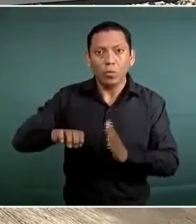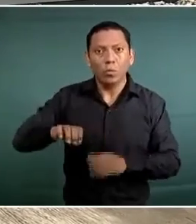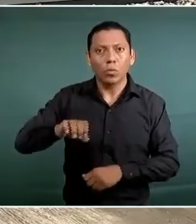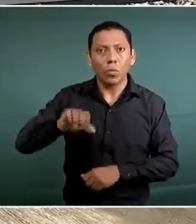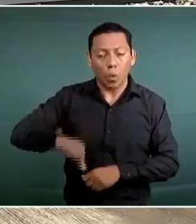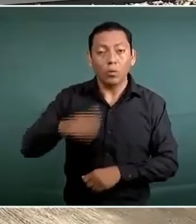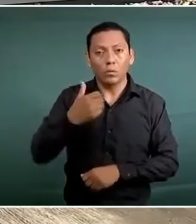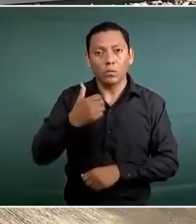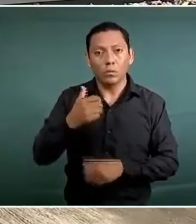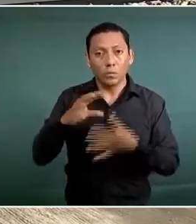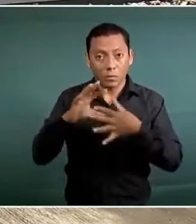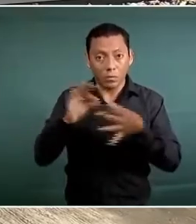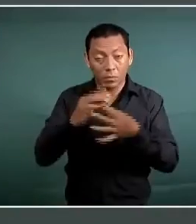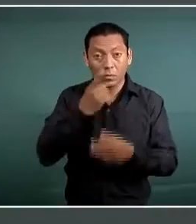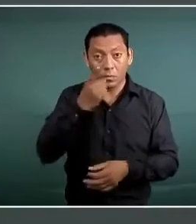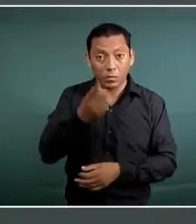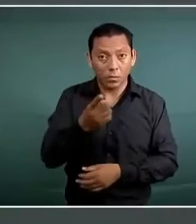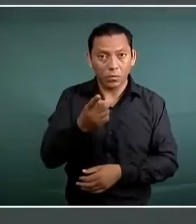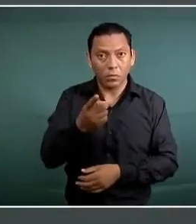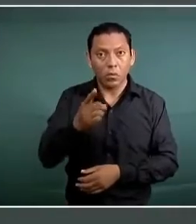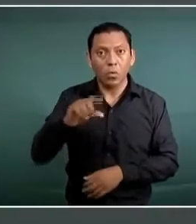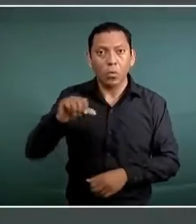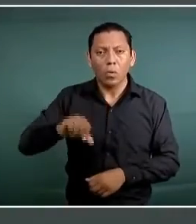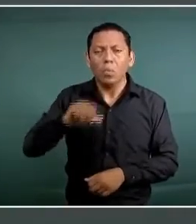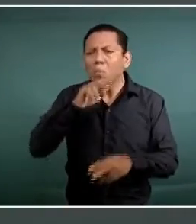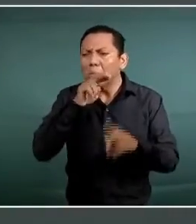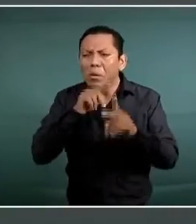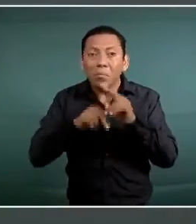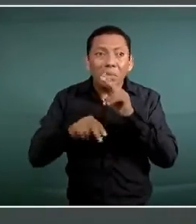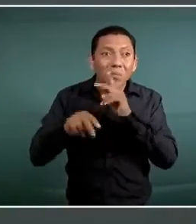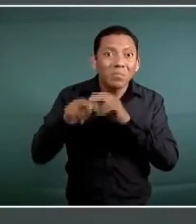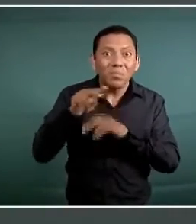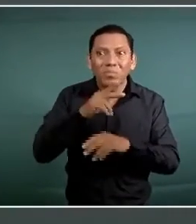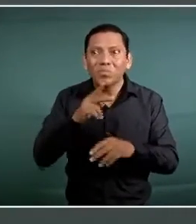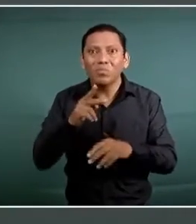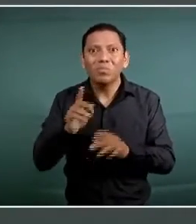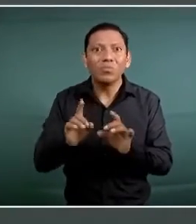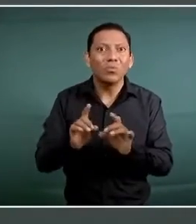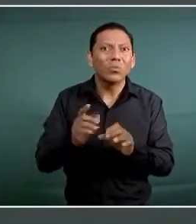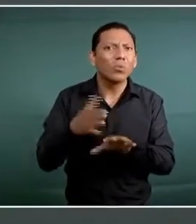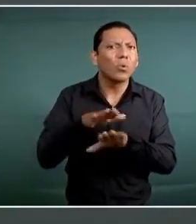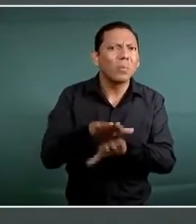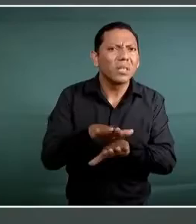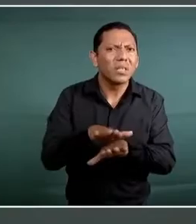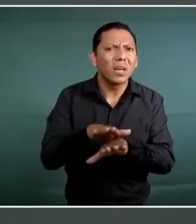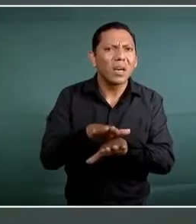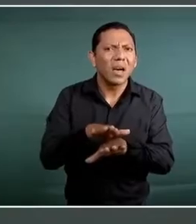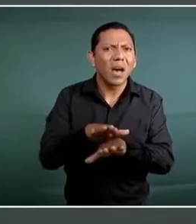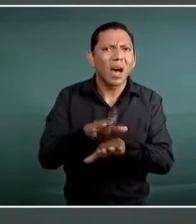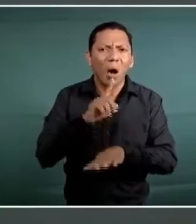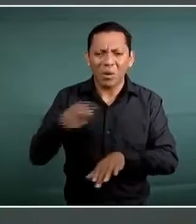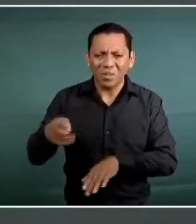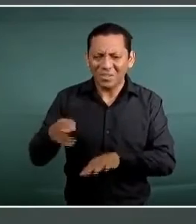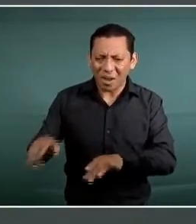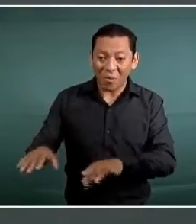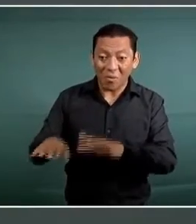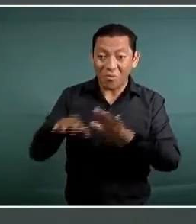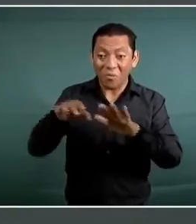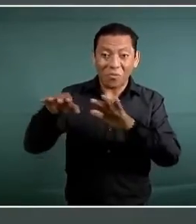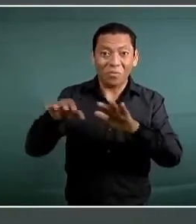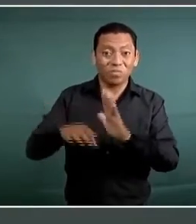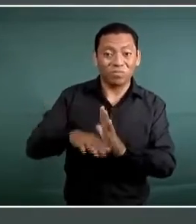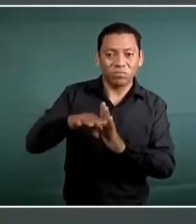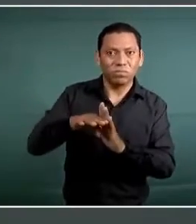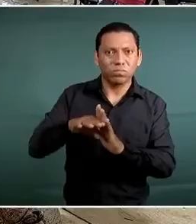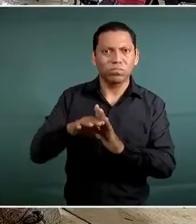puedo decir que no tenemos preocupación por las presas, porque teníamos un déficit de lluvias,